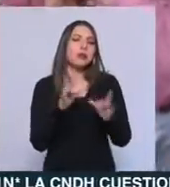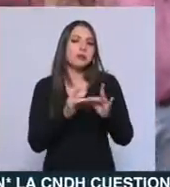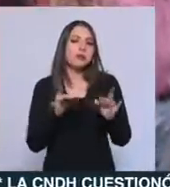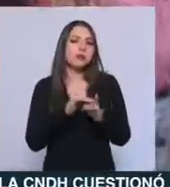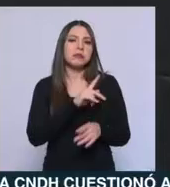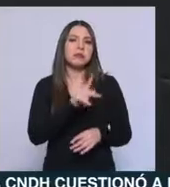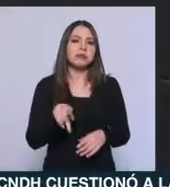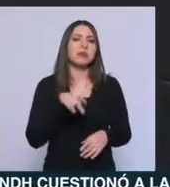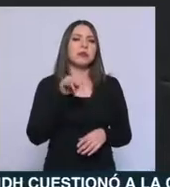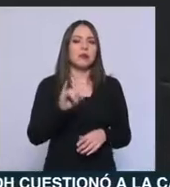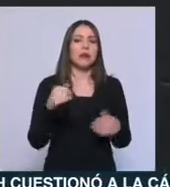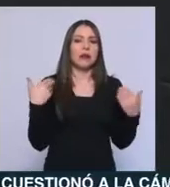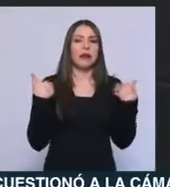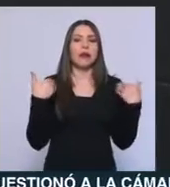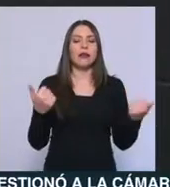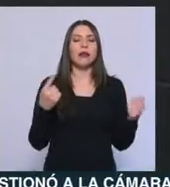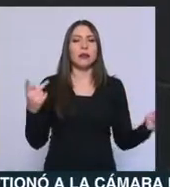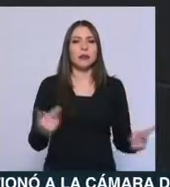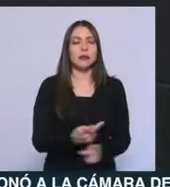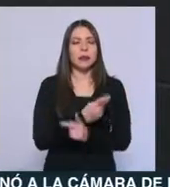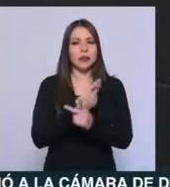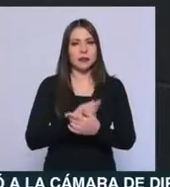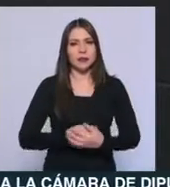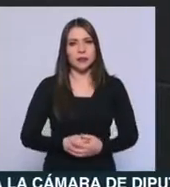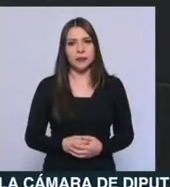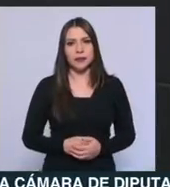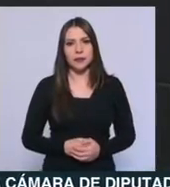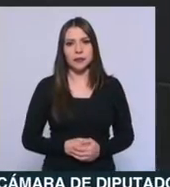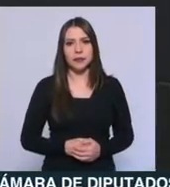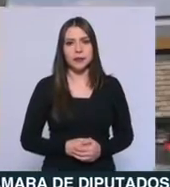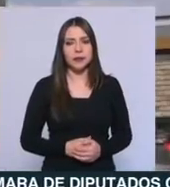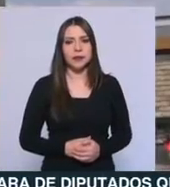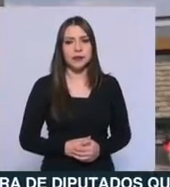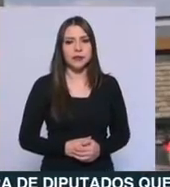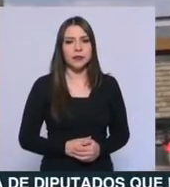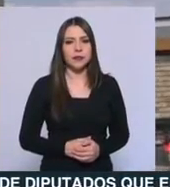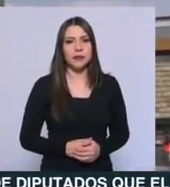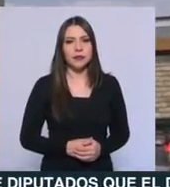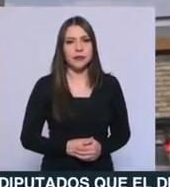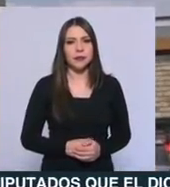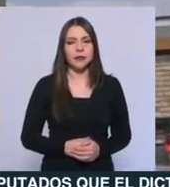la situación. En las imágenes, Andrés Brito, Saray Mariscal, 21 Noticias.